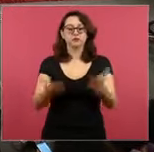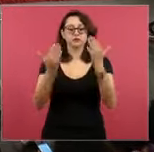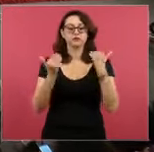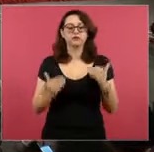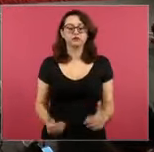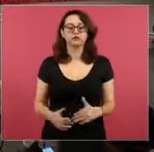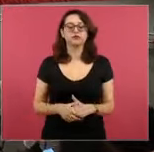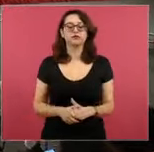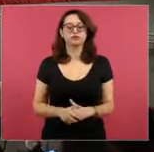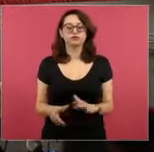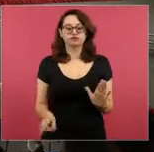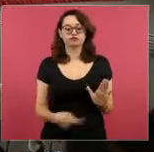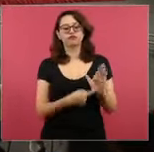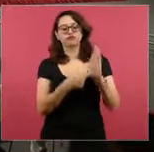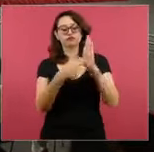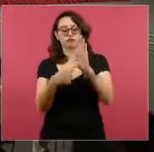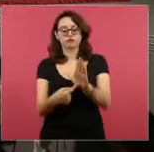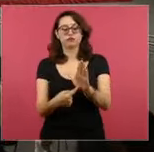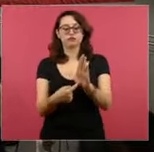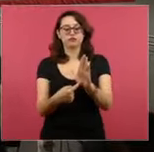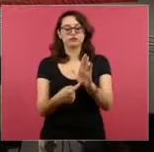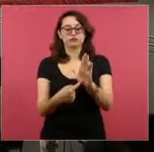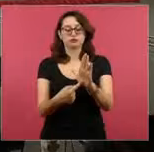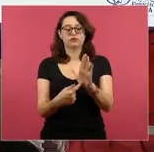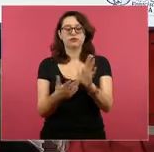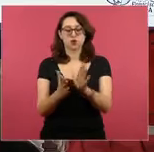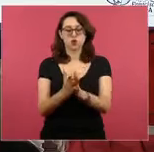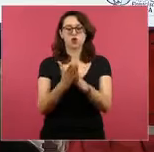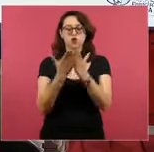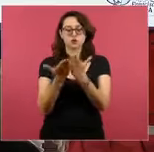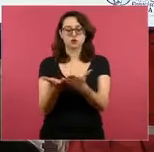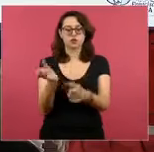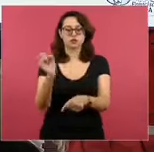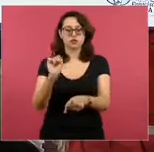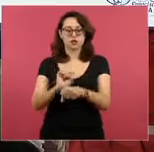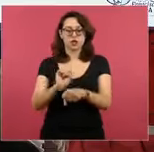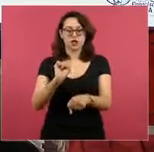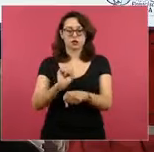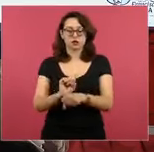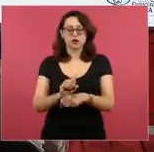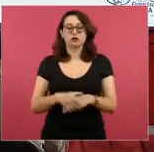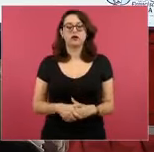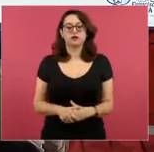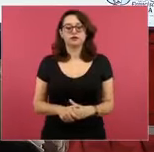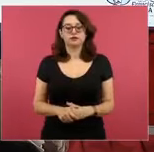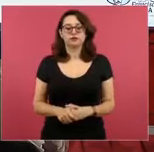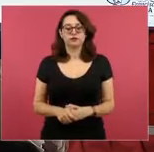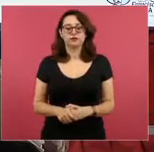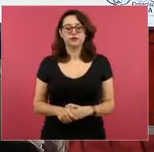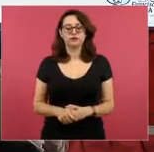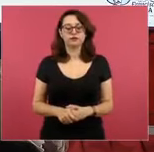tienen una presentación nada más de uno de los libros de secundaria. Lo siguiente.